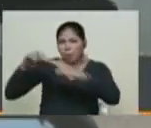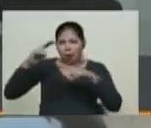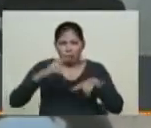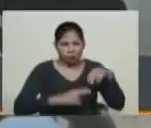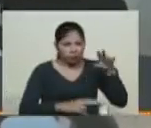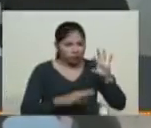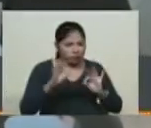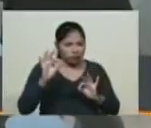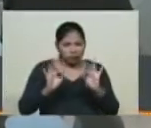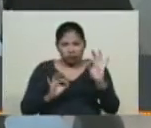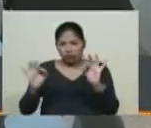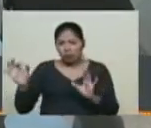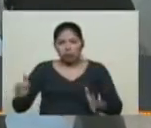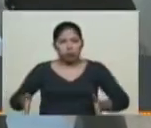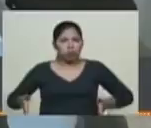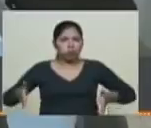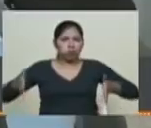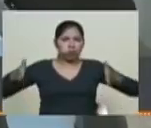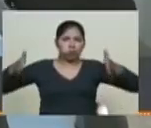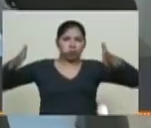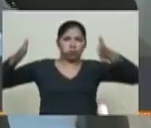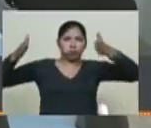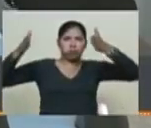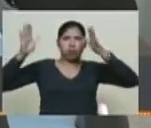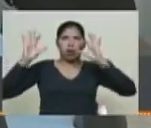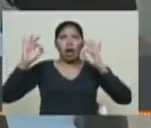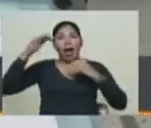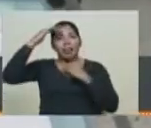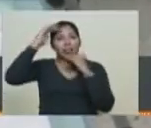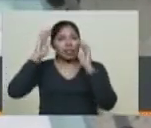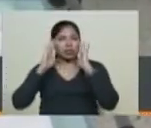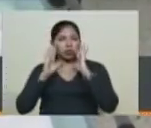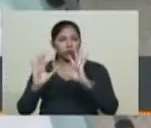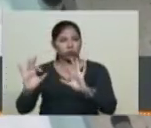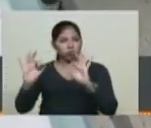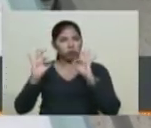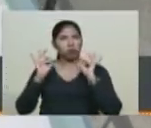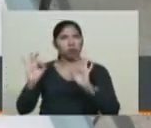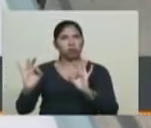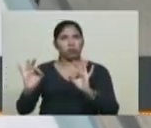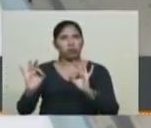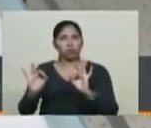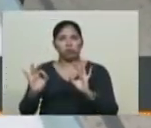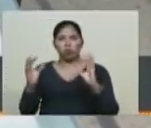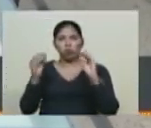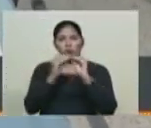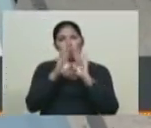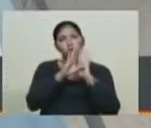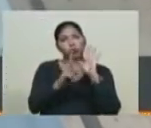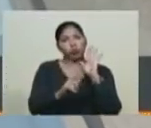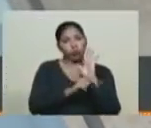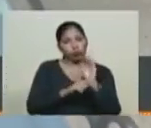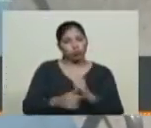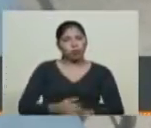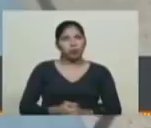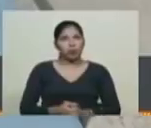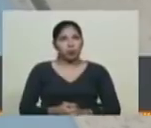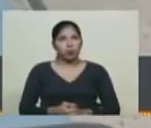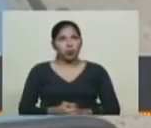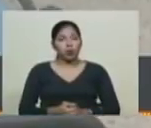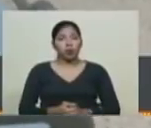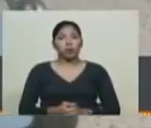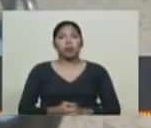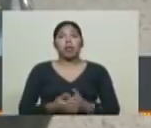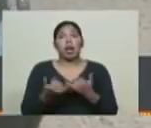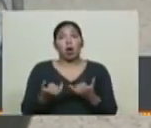arquitectónicamente para darle la atención como merece nuestro pueblo, como reza en la Constitución. Se dividió, presidente, la atención de niños